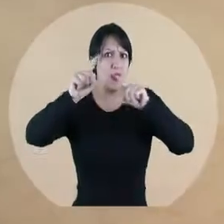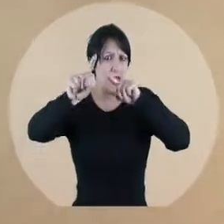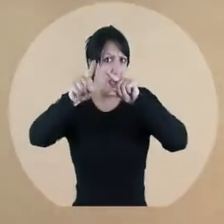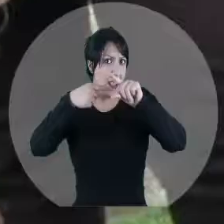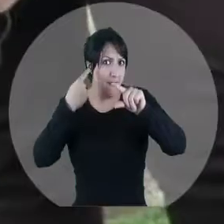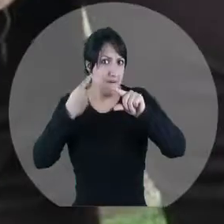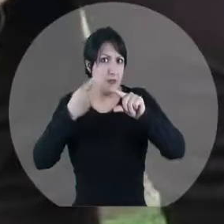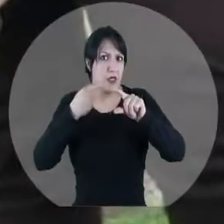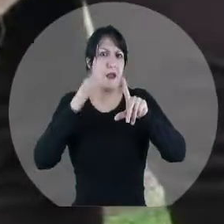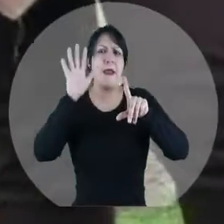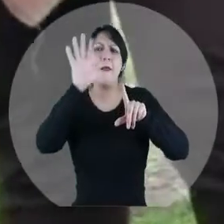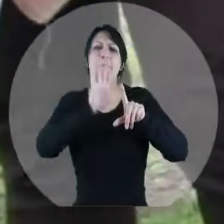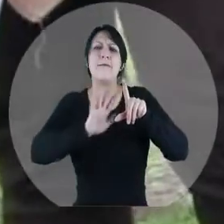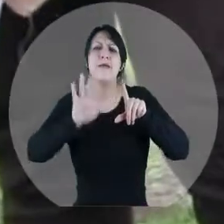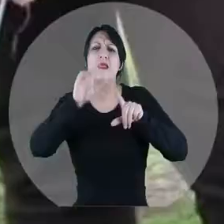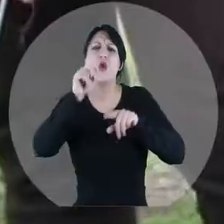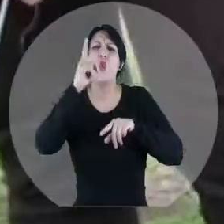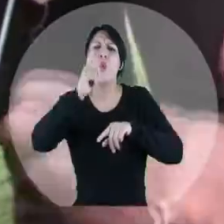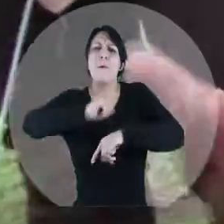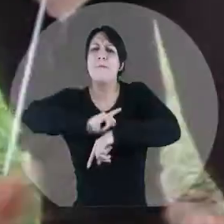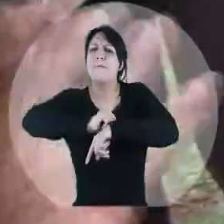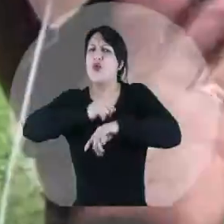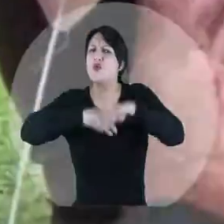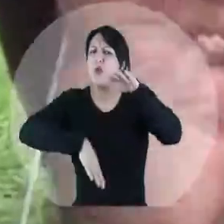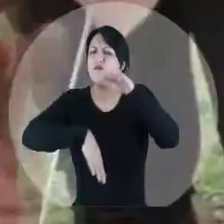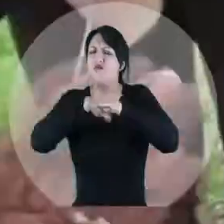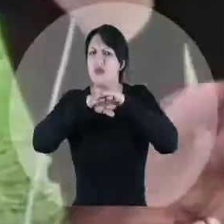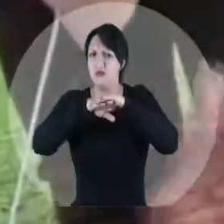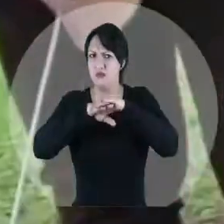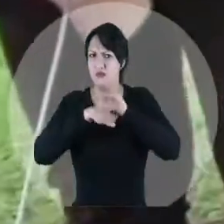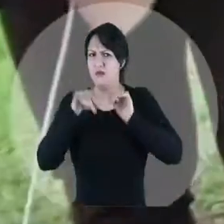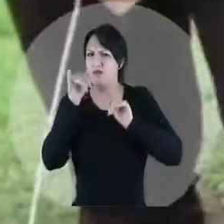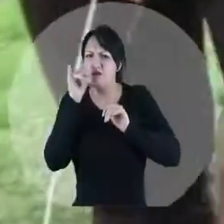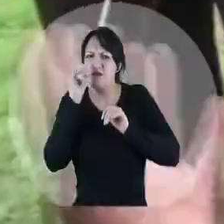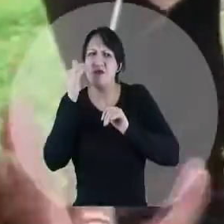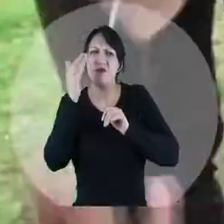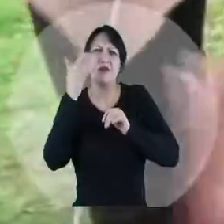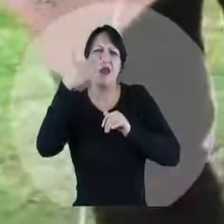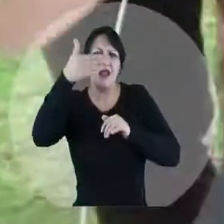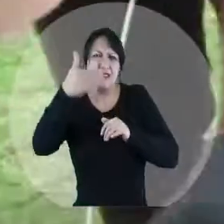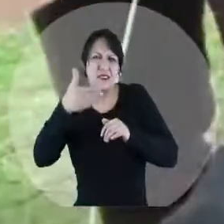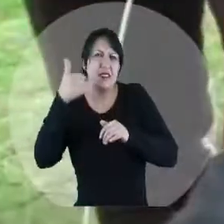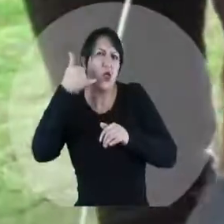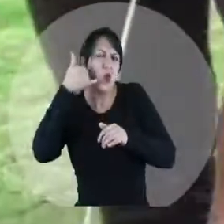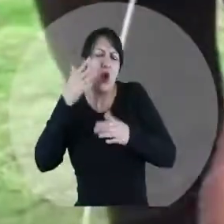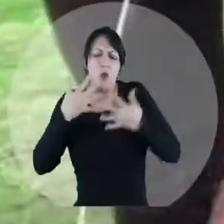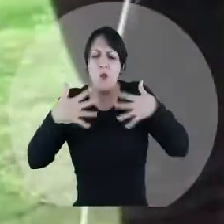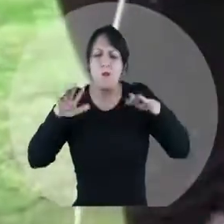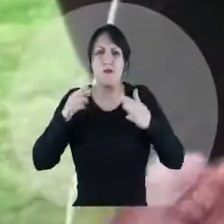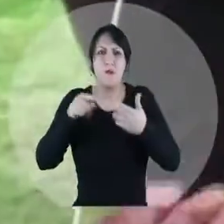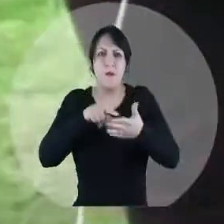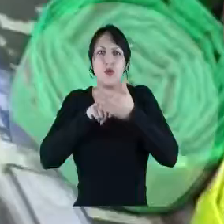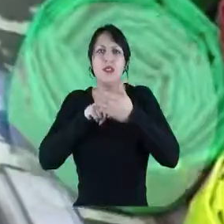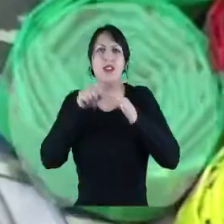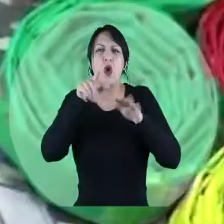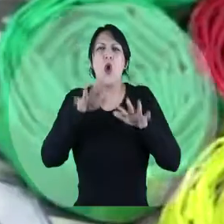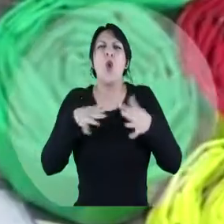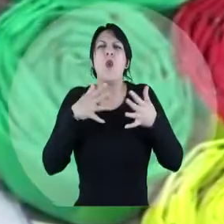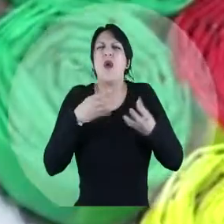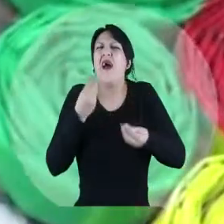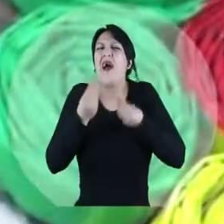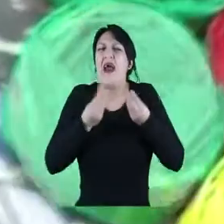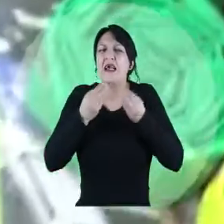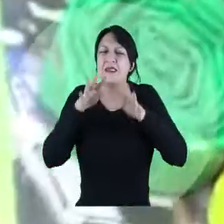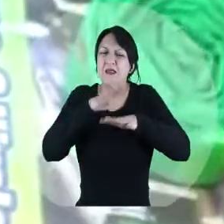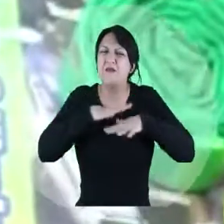en cualquier formato nos envíen un video de máximo un minuto en el cual nos presenten una